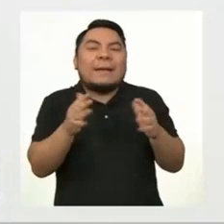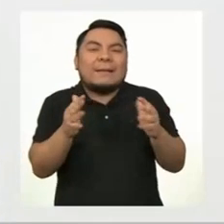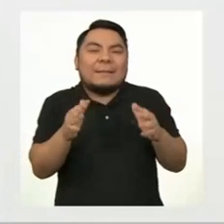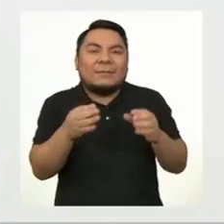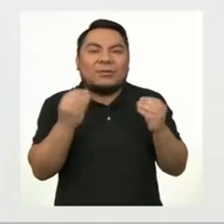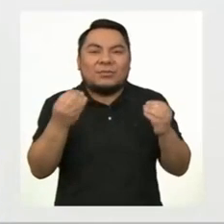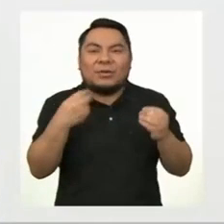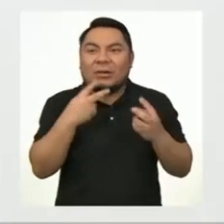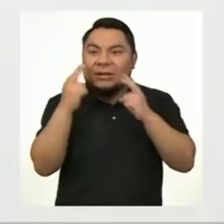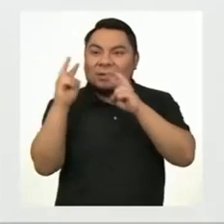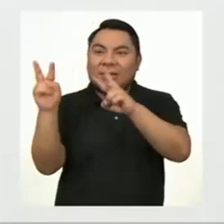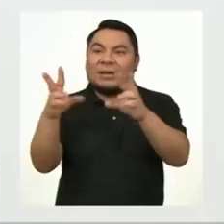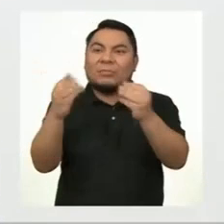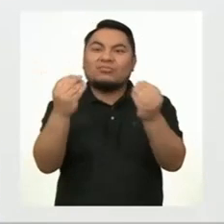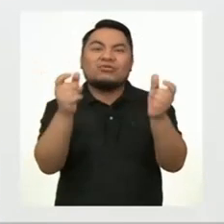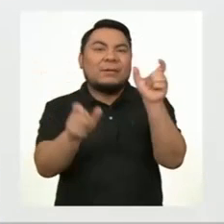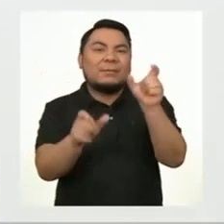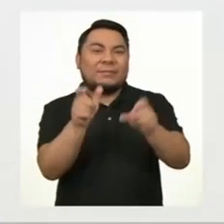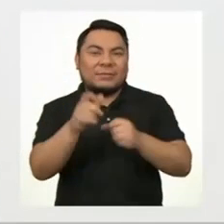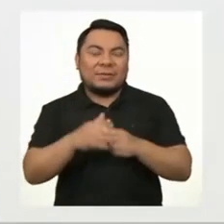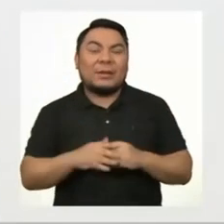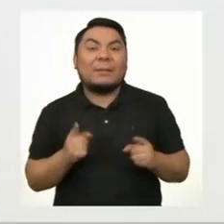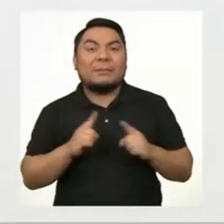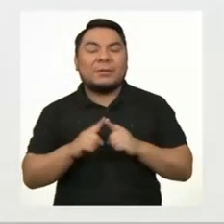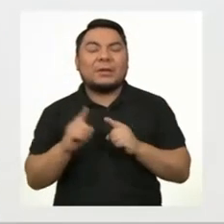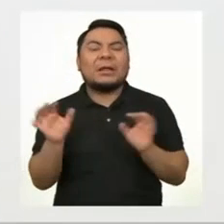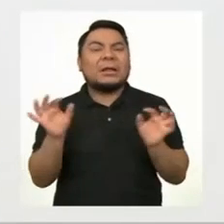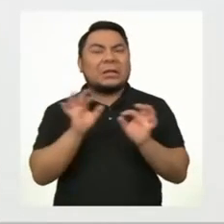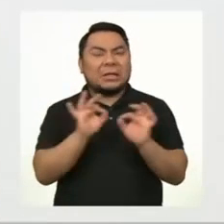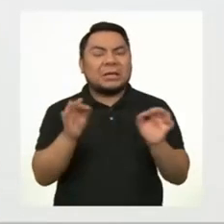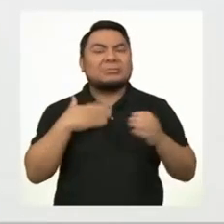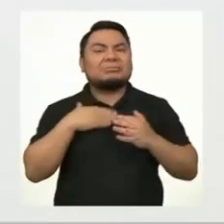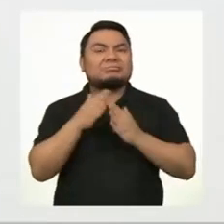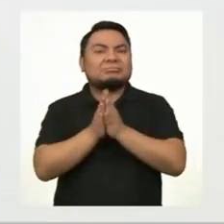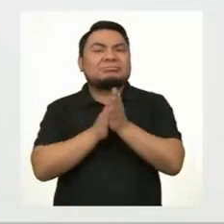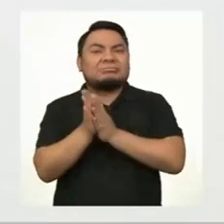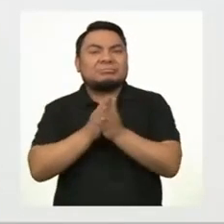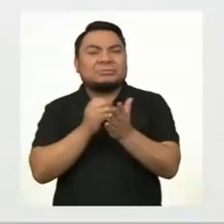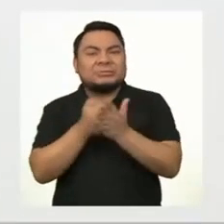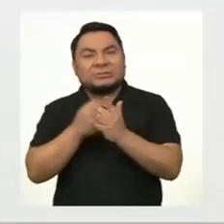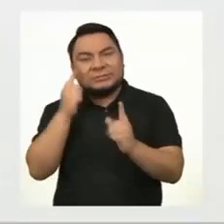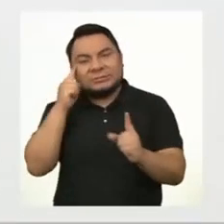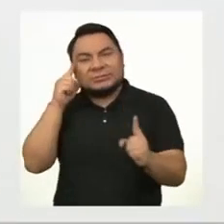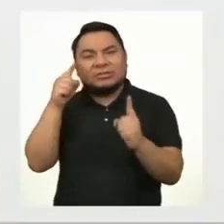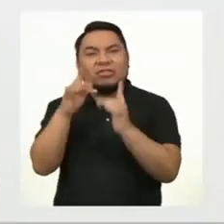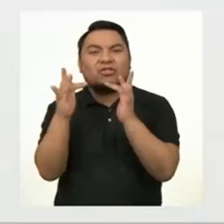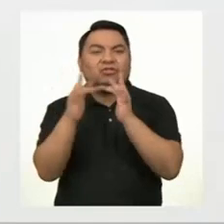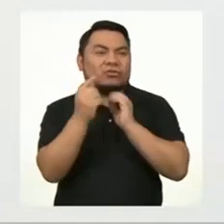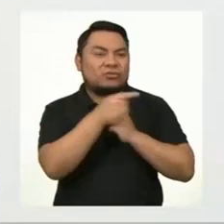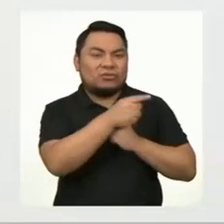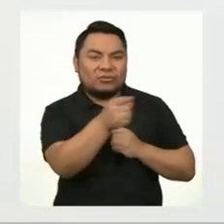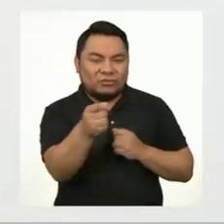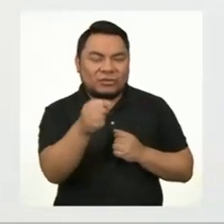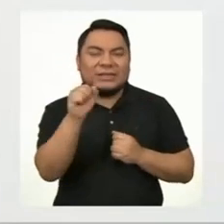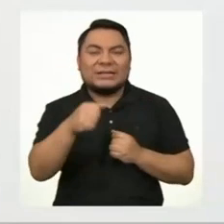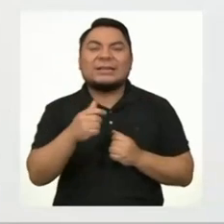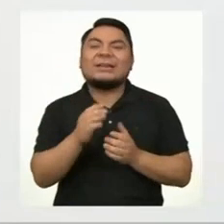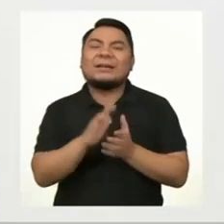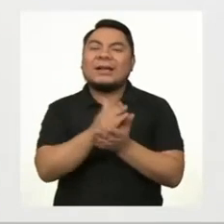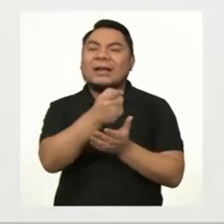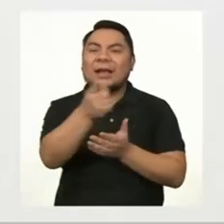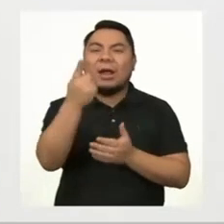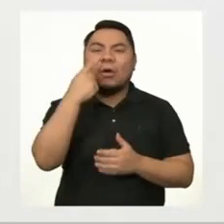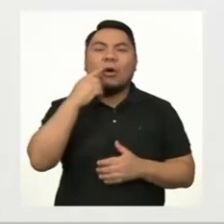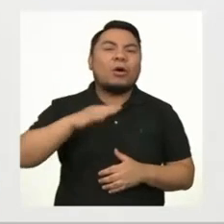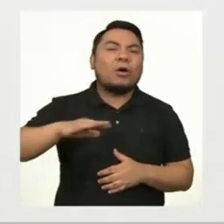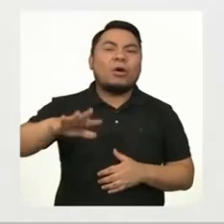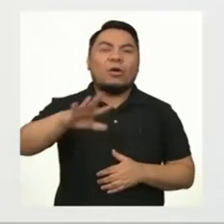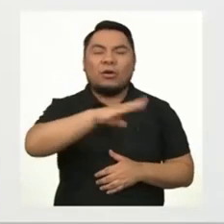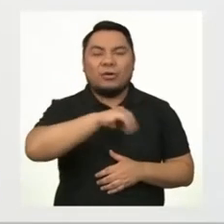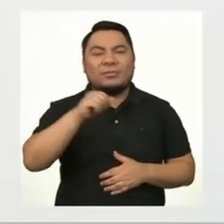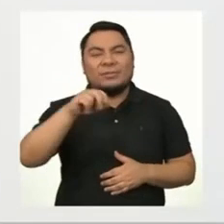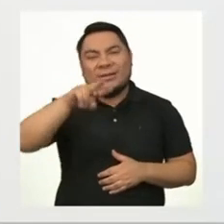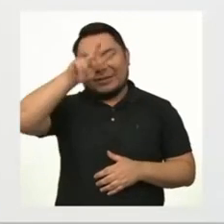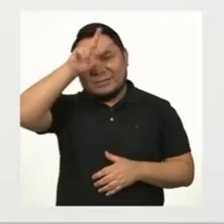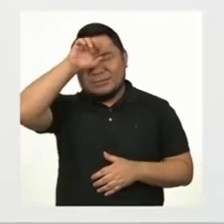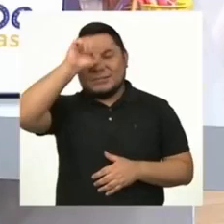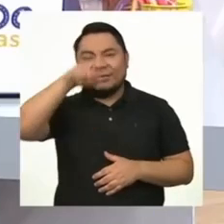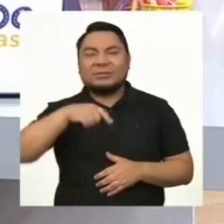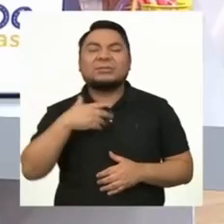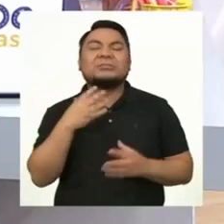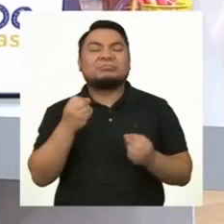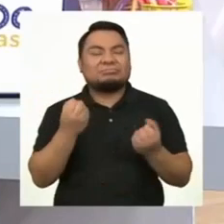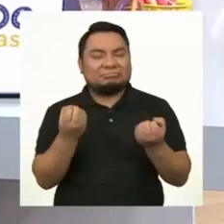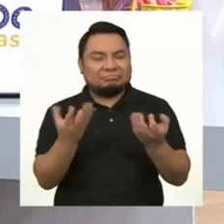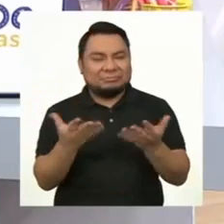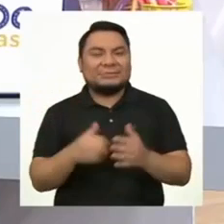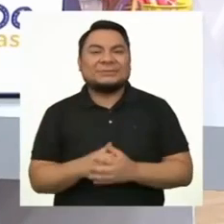por tantas personas, pero nada que mis ganas de seguir en contacto con ustedes, chicas y chicos de todo el país, no puedan